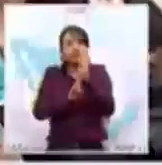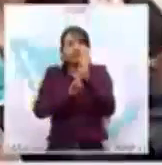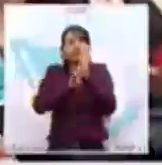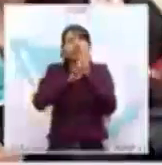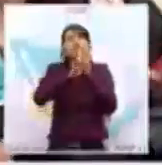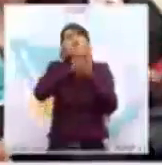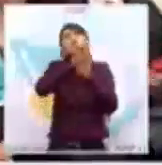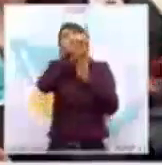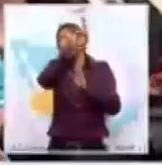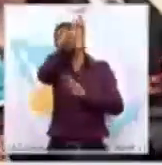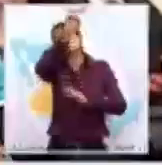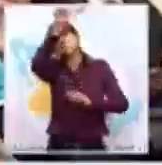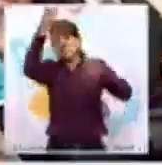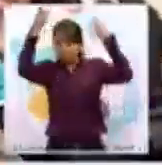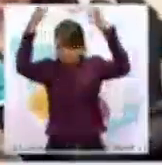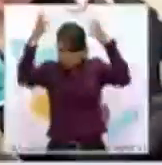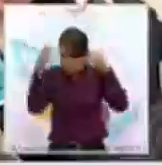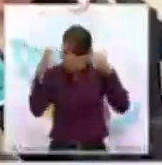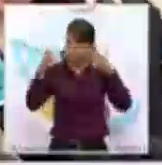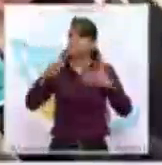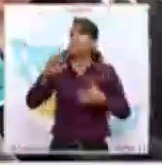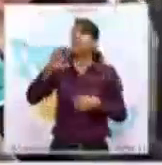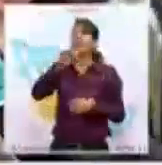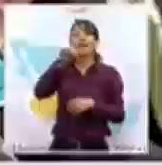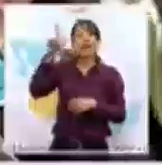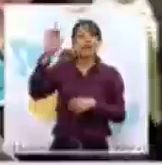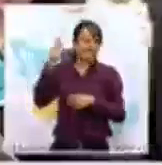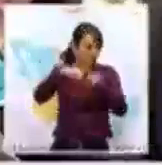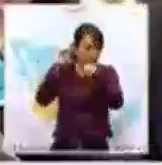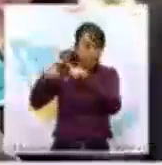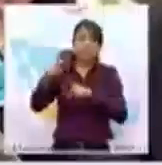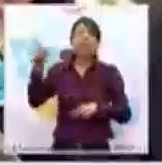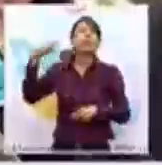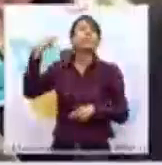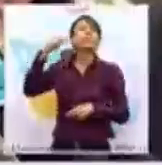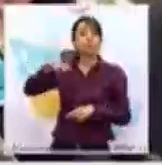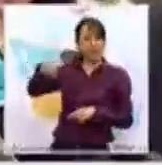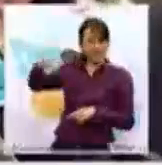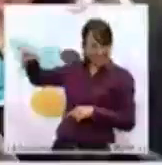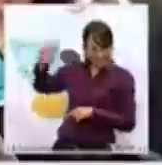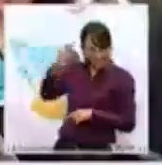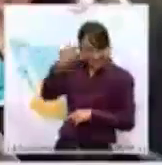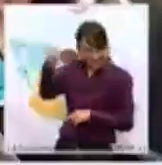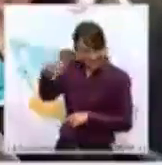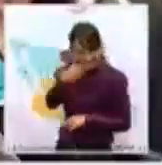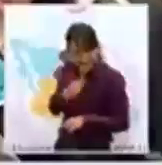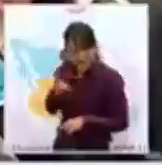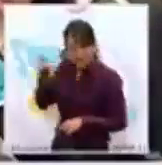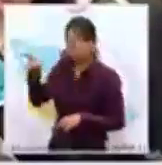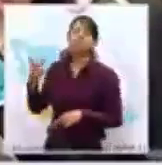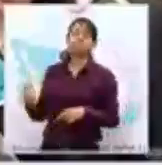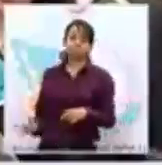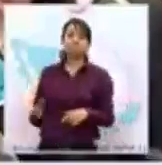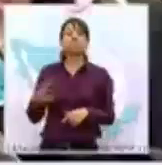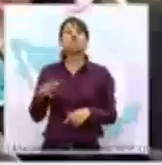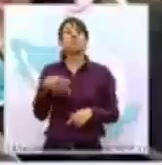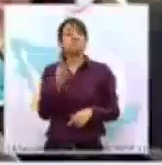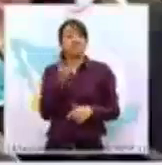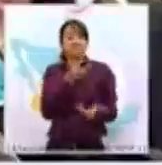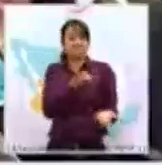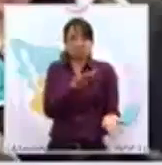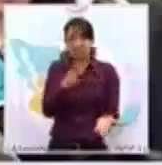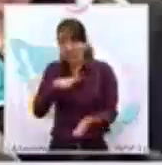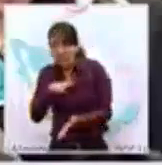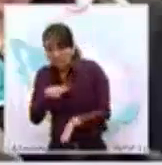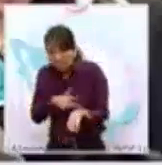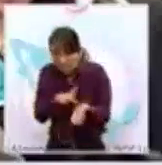eso abre, ¿no?, precisamente brechas, barreras que hay que abrir y cambios muy importantes. Yo